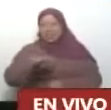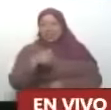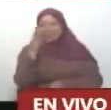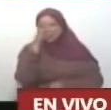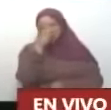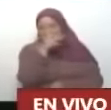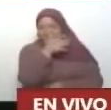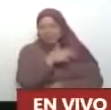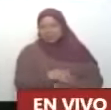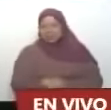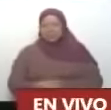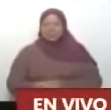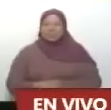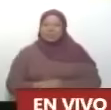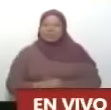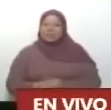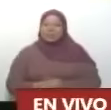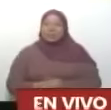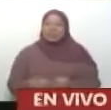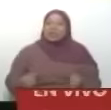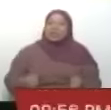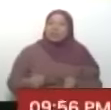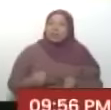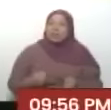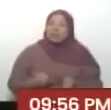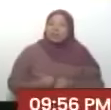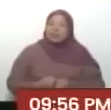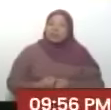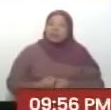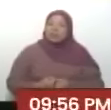Y de ahí, bueno, imagínate, estas luchas nosotros